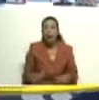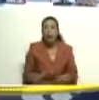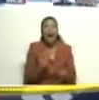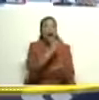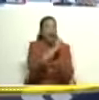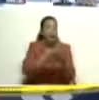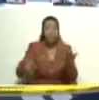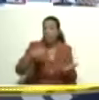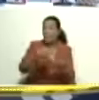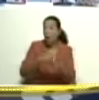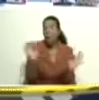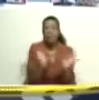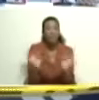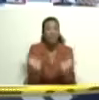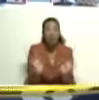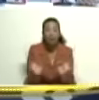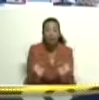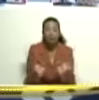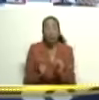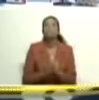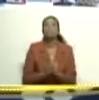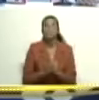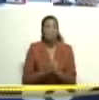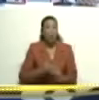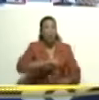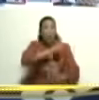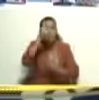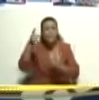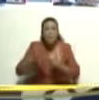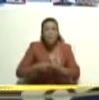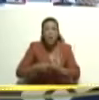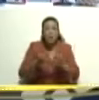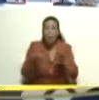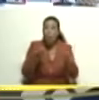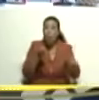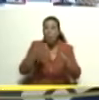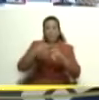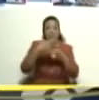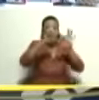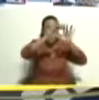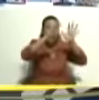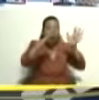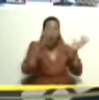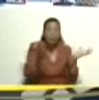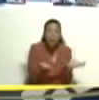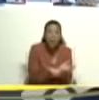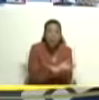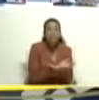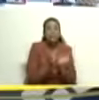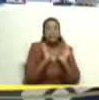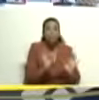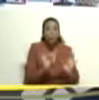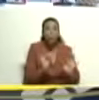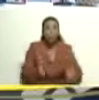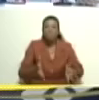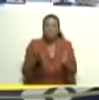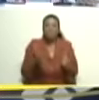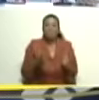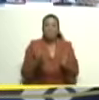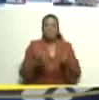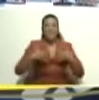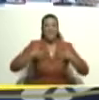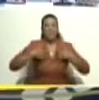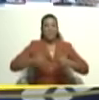gratis y teníamos absolutamente controlada la pandemia y nos podíamos declarar en victoria sobre la